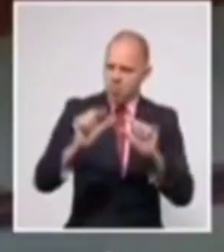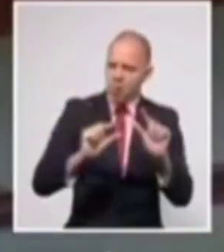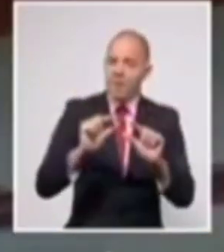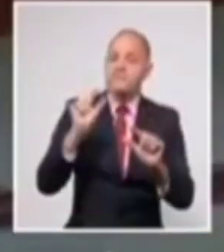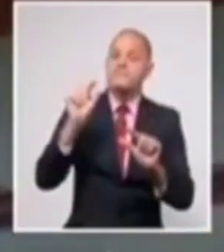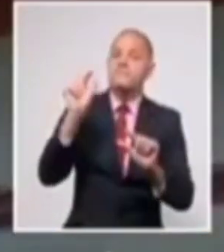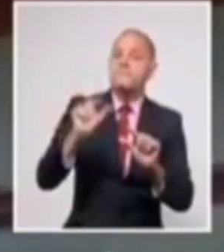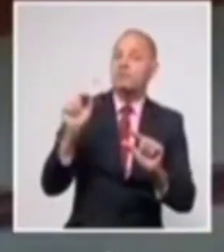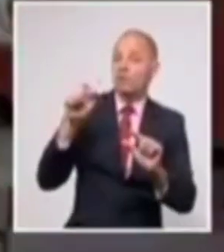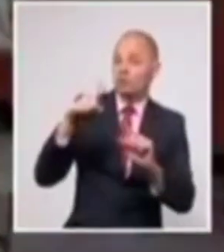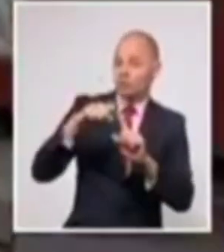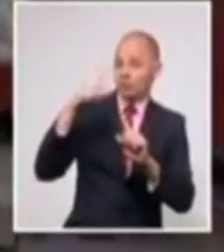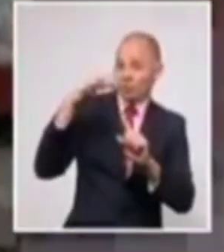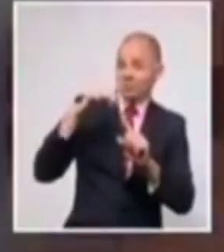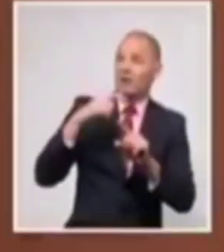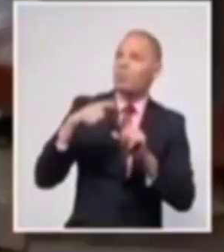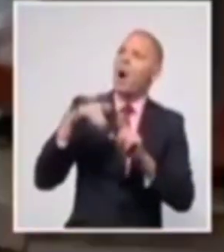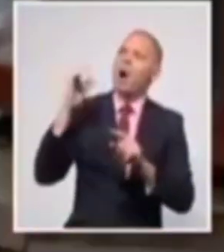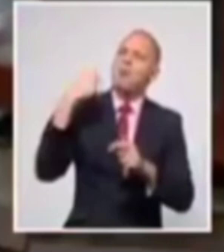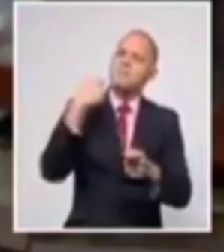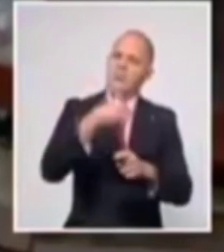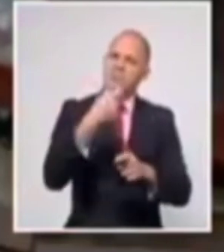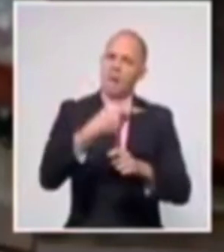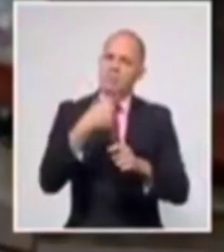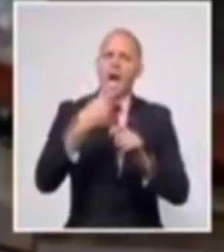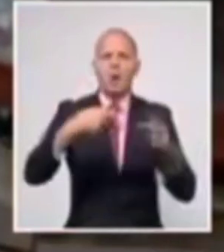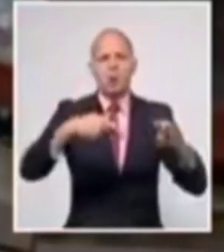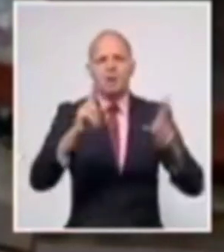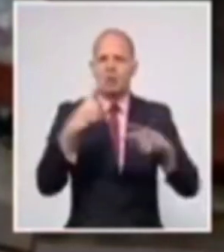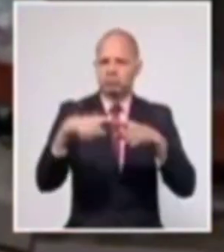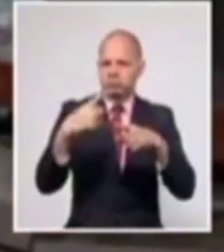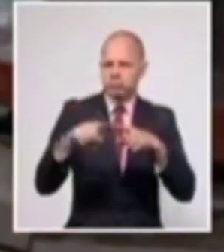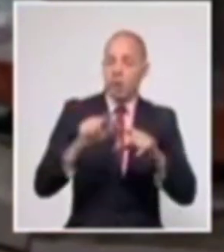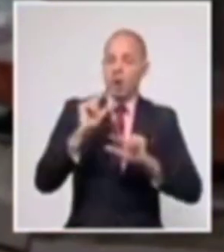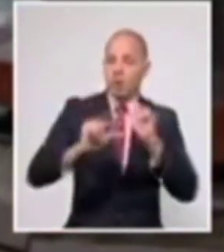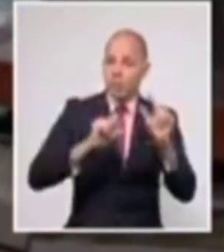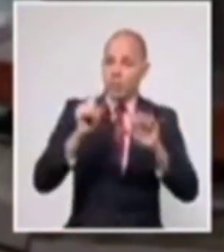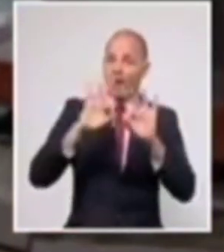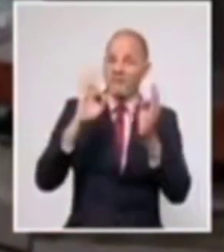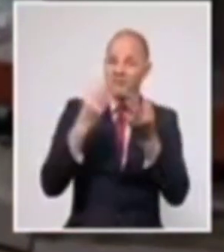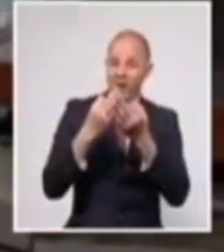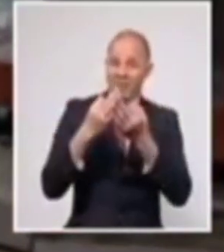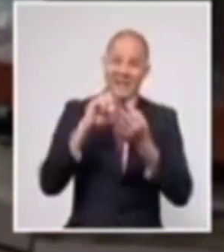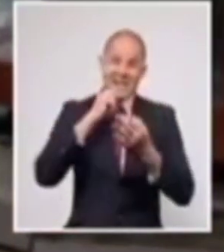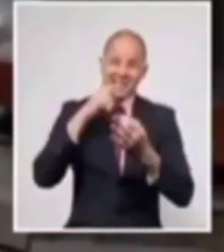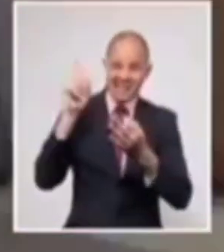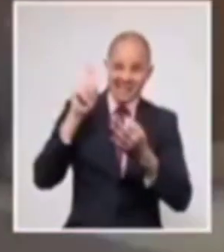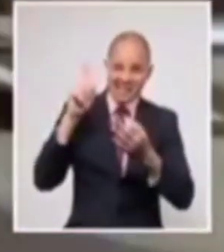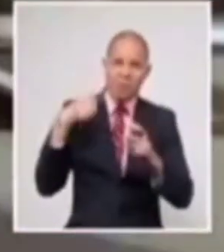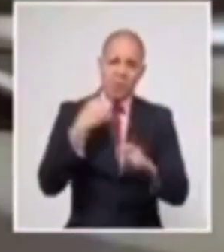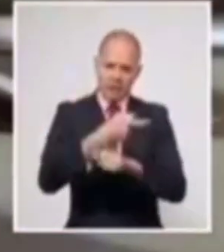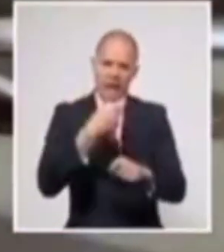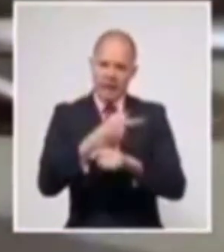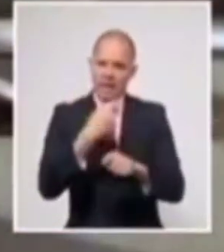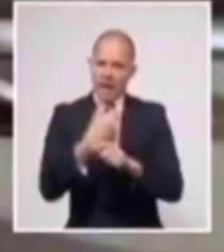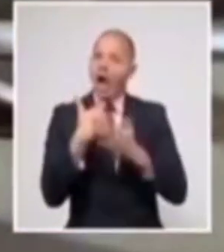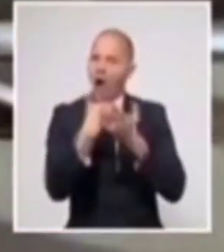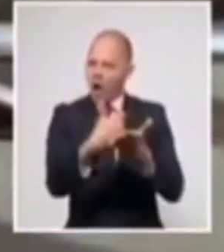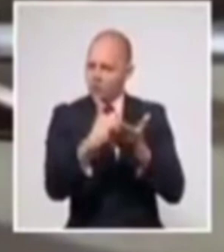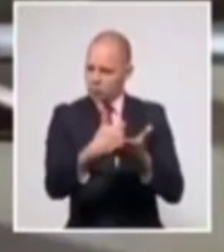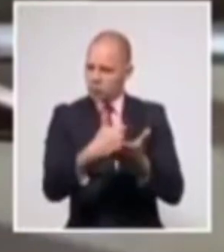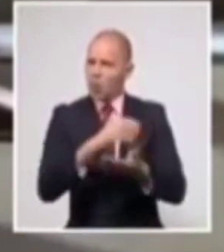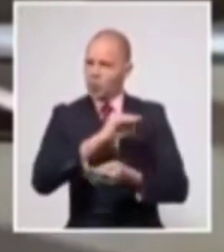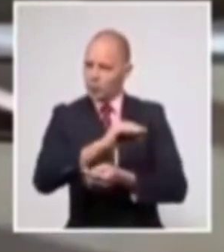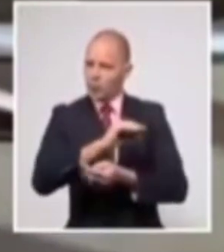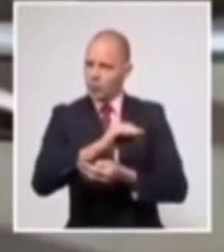de la inversión extranjera y la autorización de las entradas de remesas desde el exterior la directora de estudios económicos del banco central